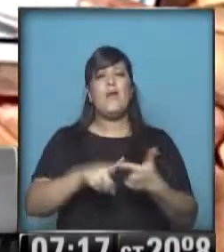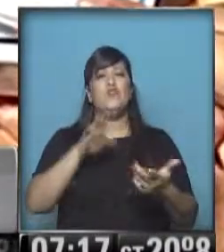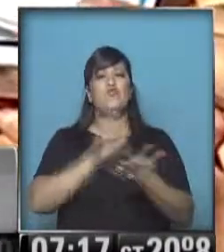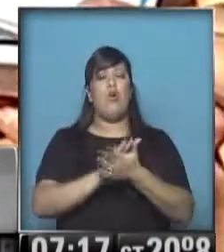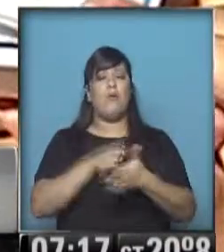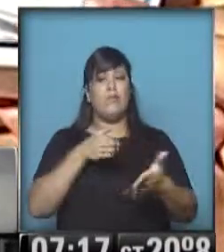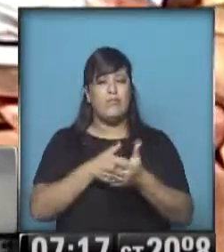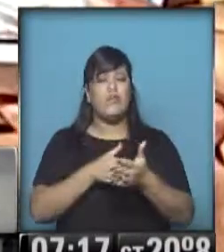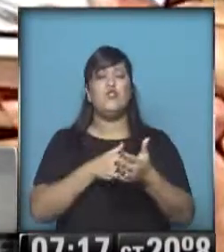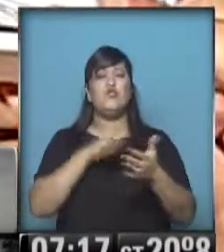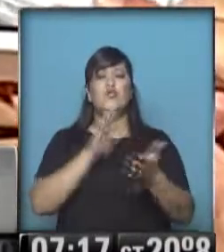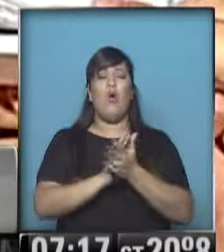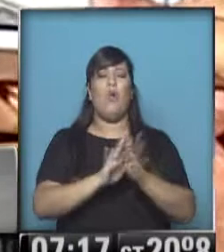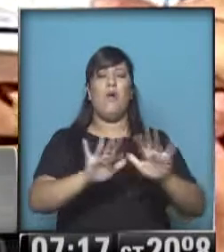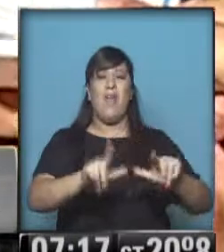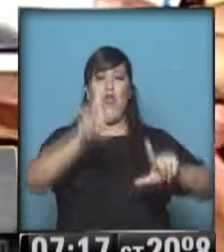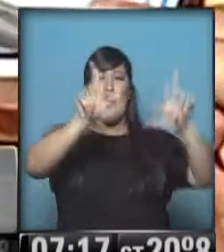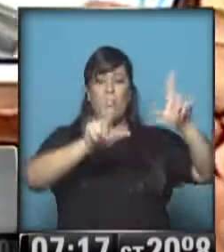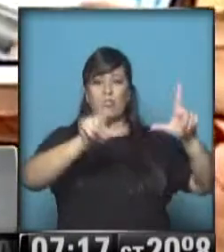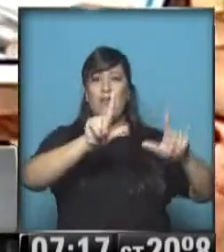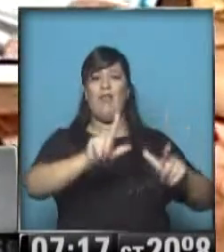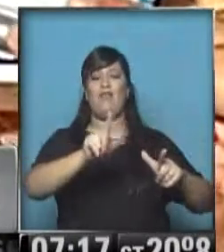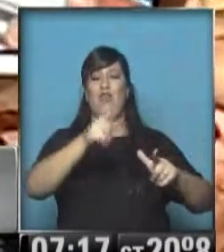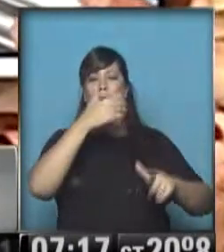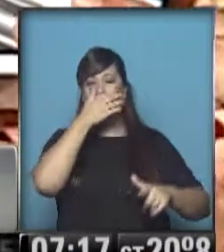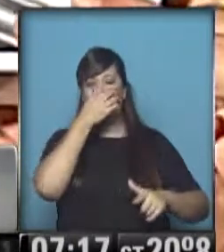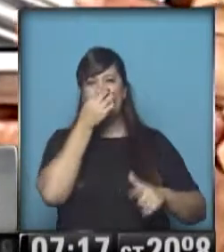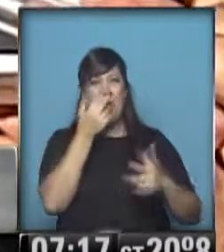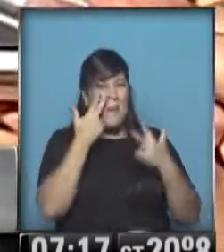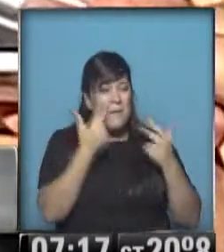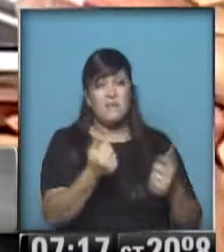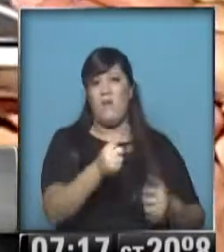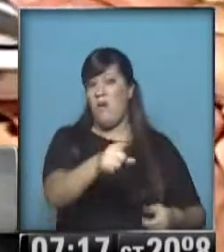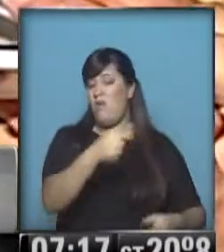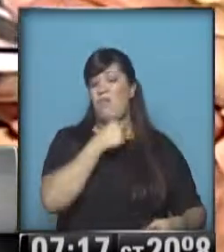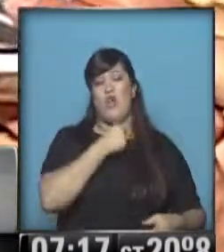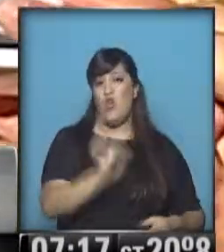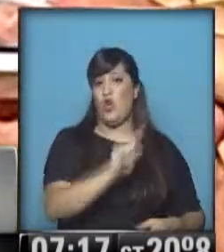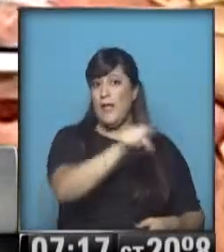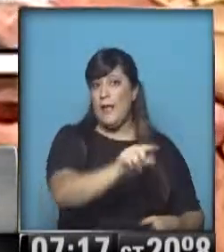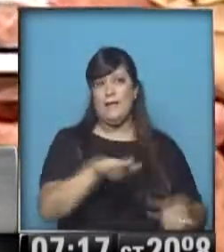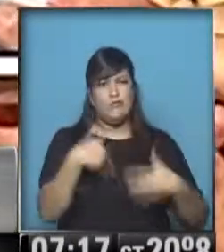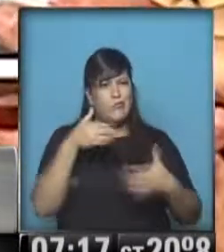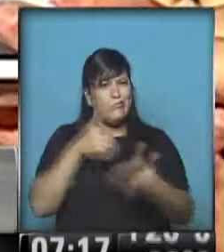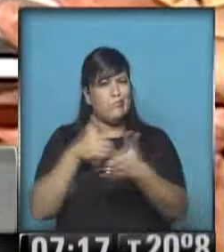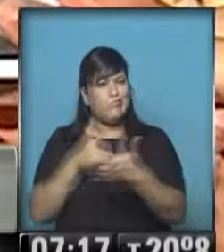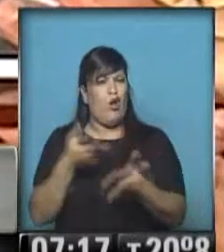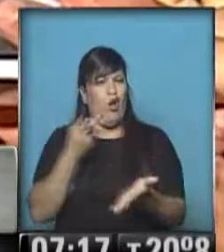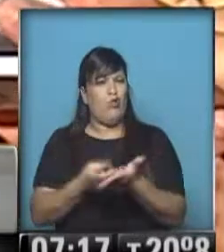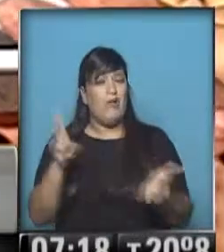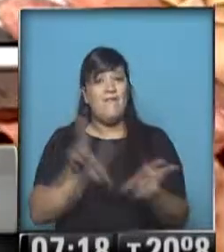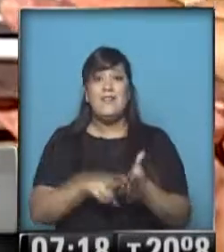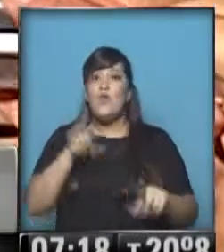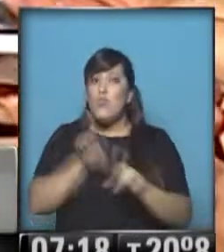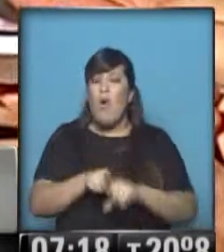conocimiento ocular de la del hecho y de la investigación que se venía llevando desde el punto de vista criminalístico. No ha parado de poner